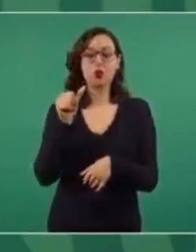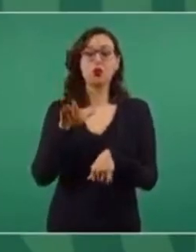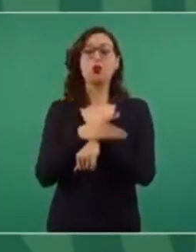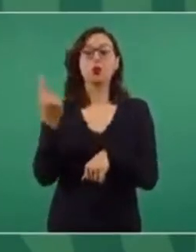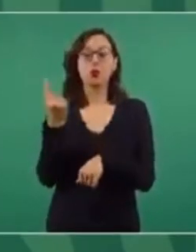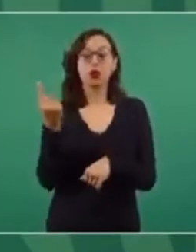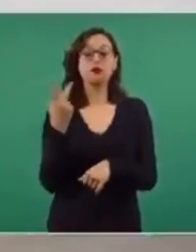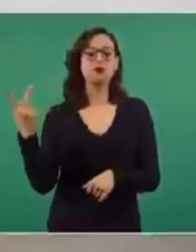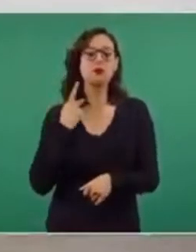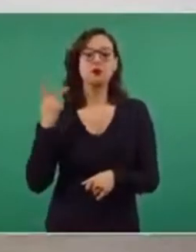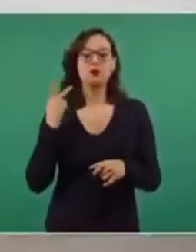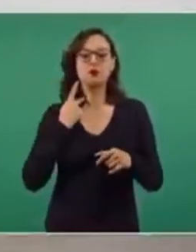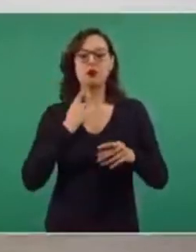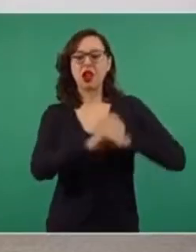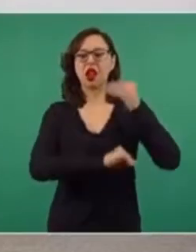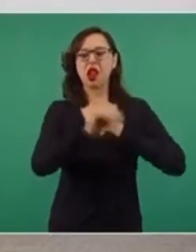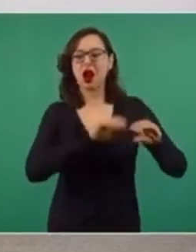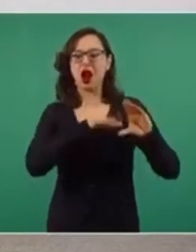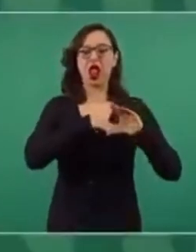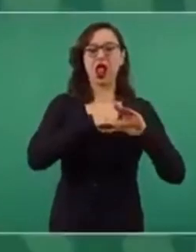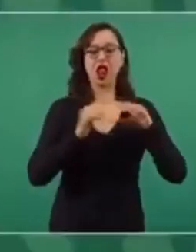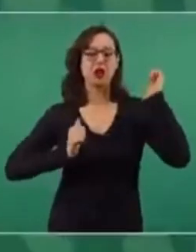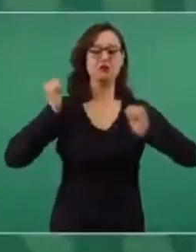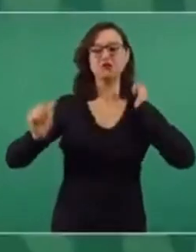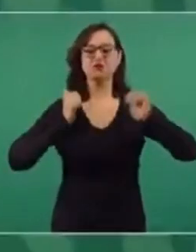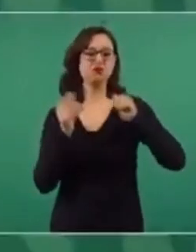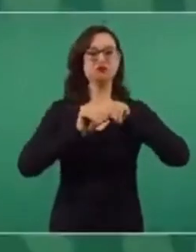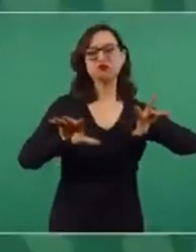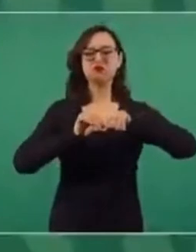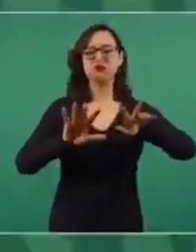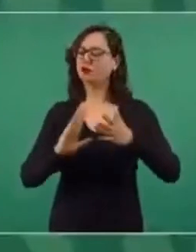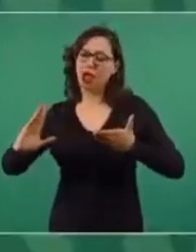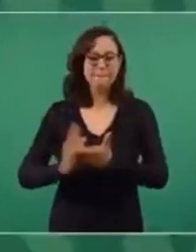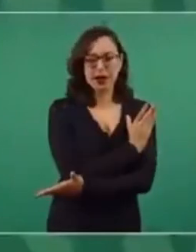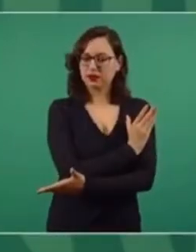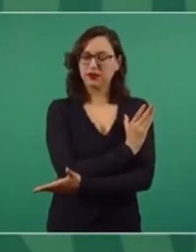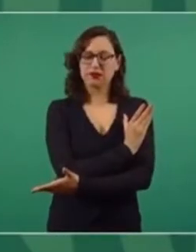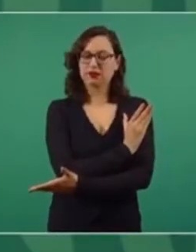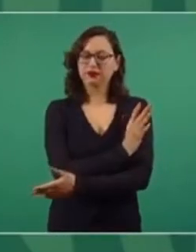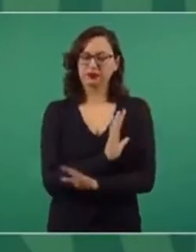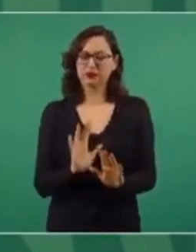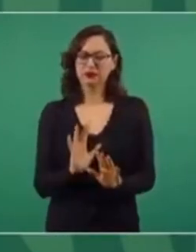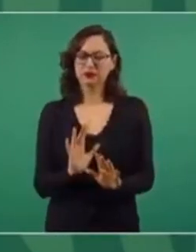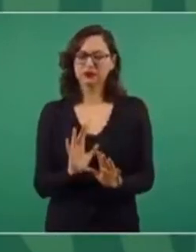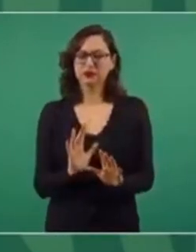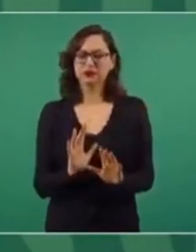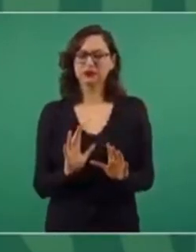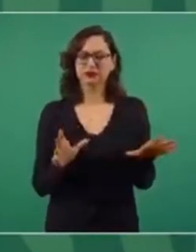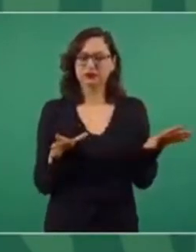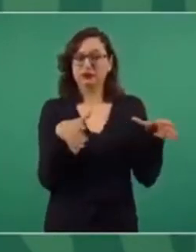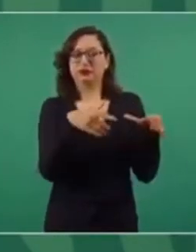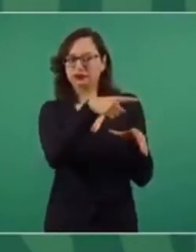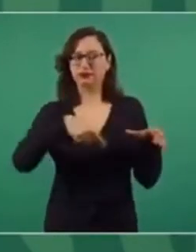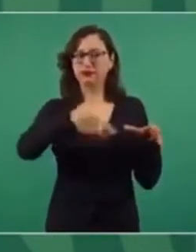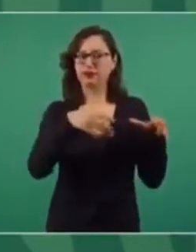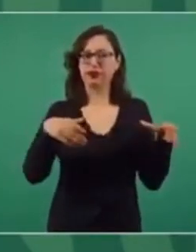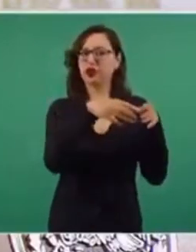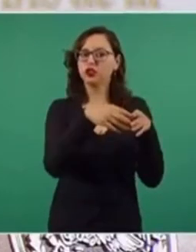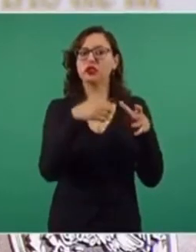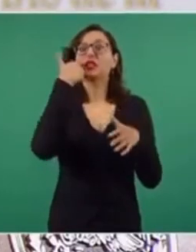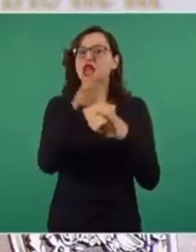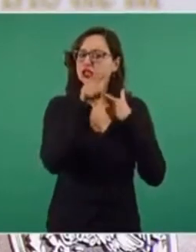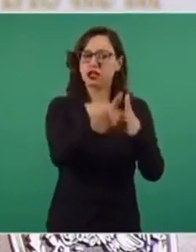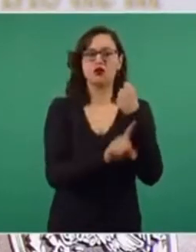a un lado la politiquería, el sensacionalismo, el amarillismo, los que no quieren que nada se